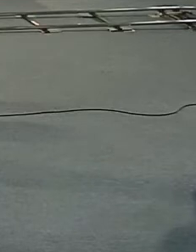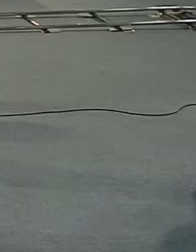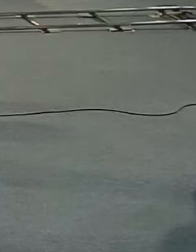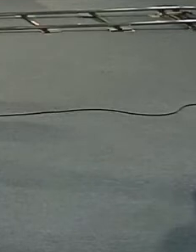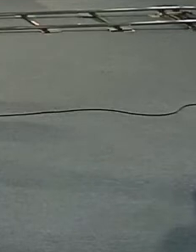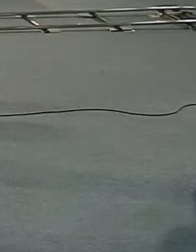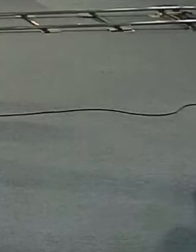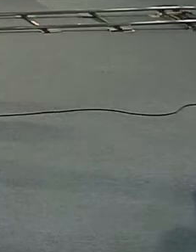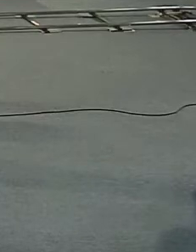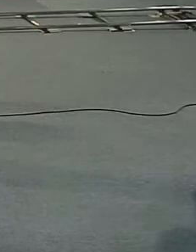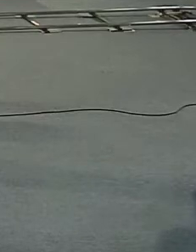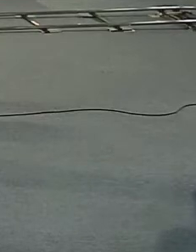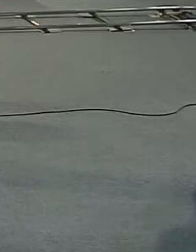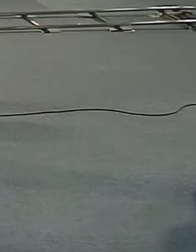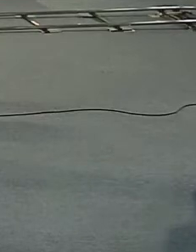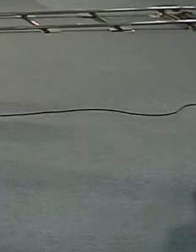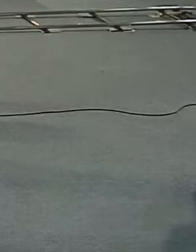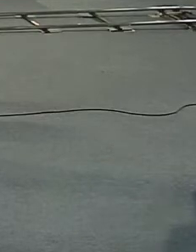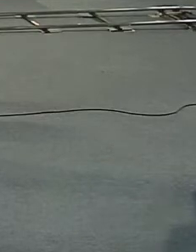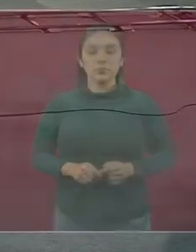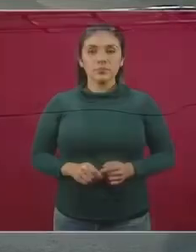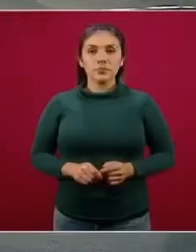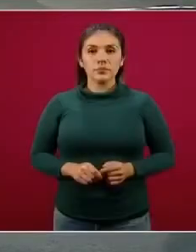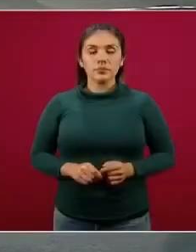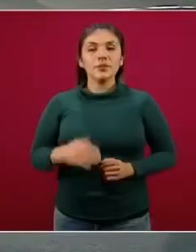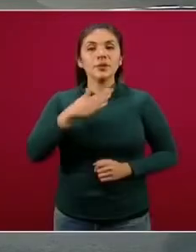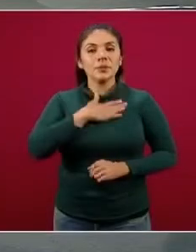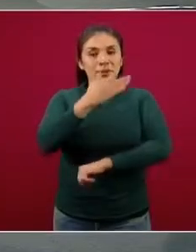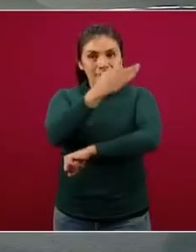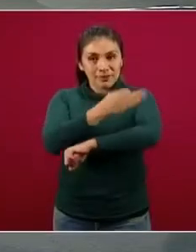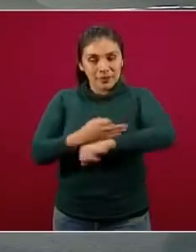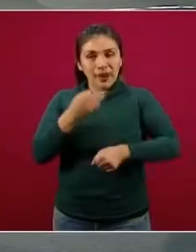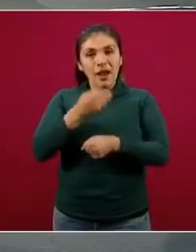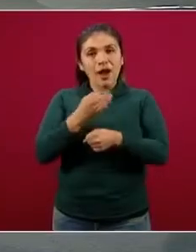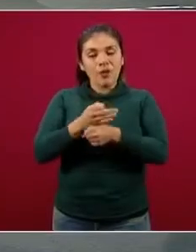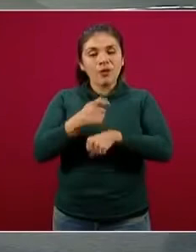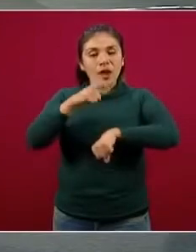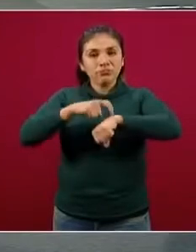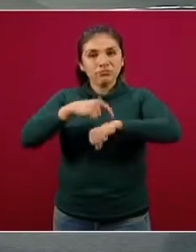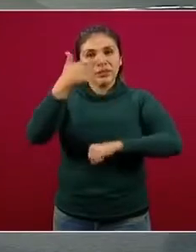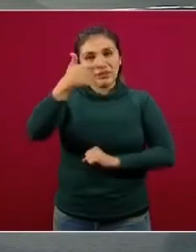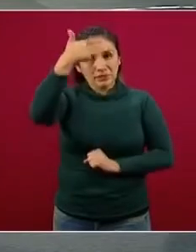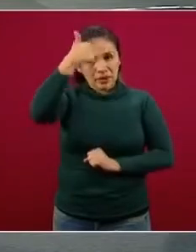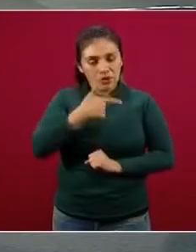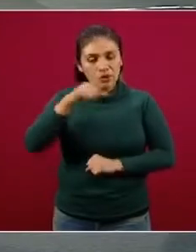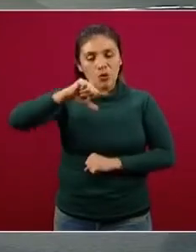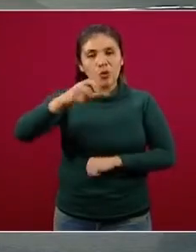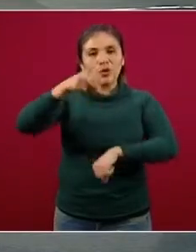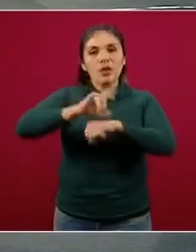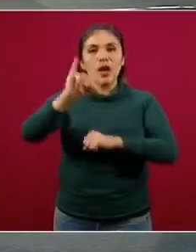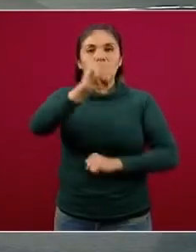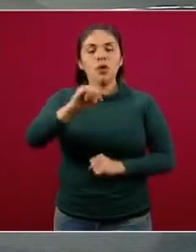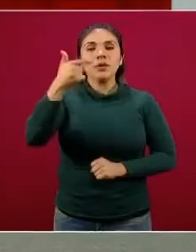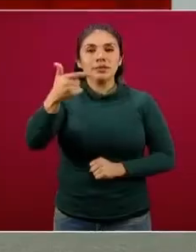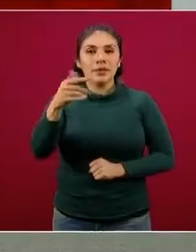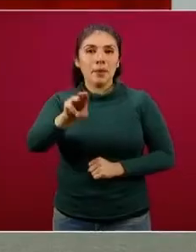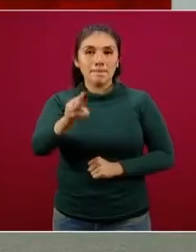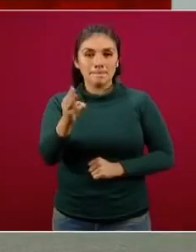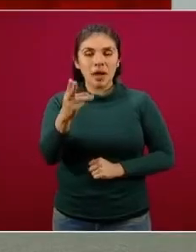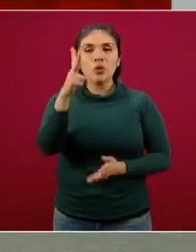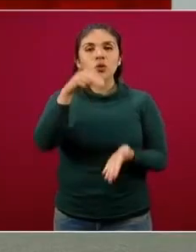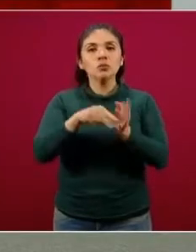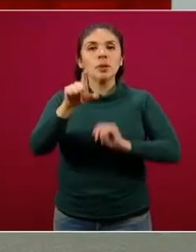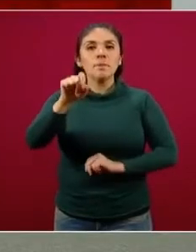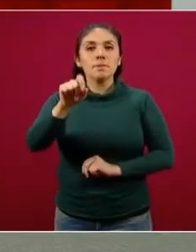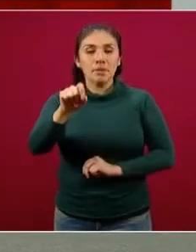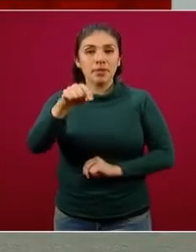Muy buenas tardes. Son las 19 horas en punto de este jueves 7 de mayo de